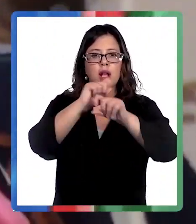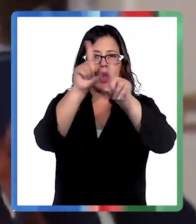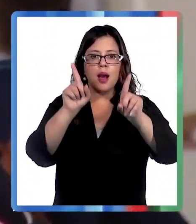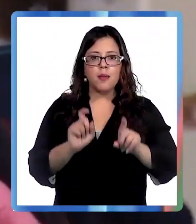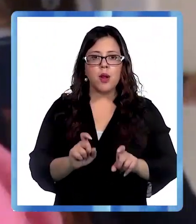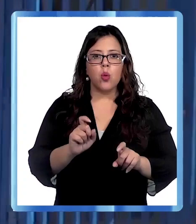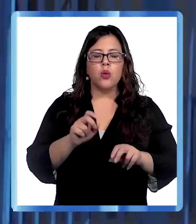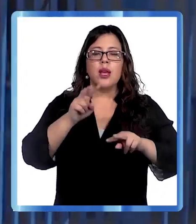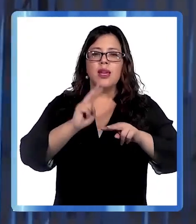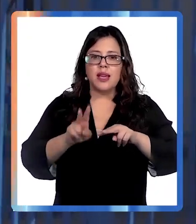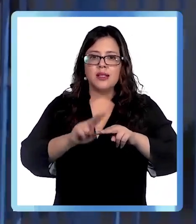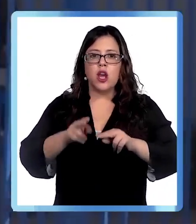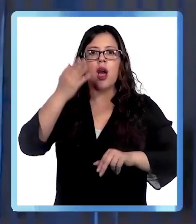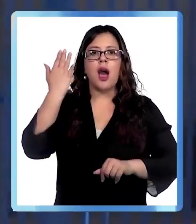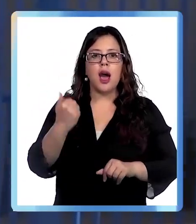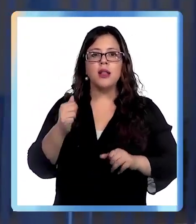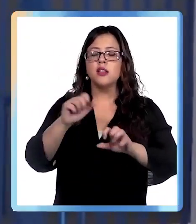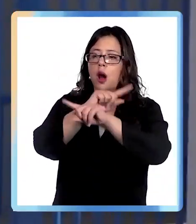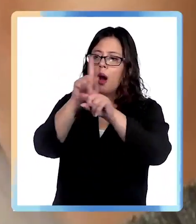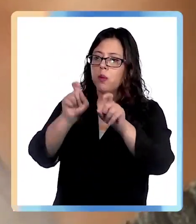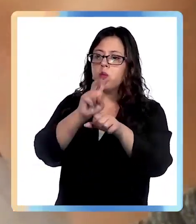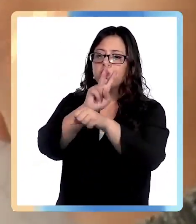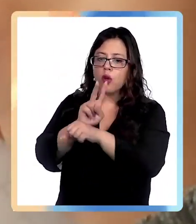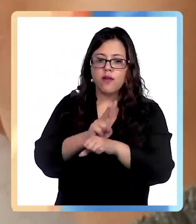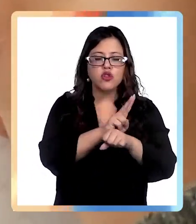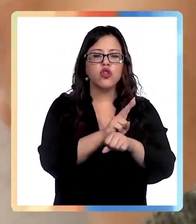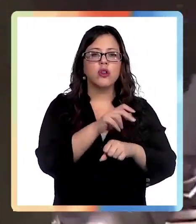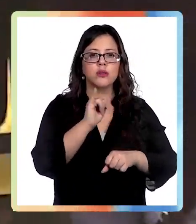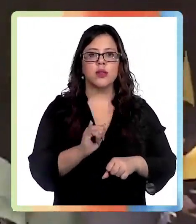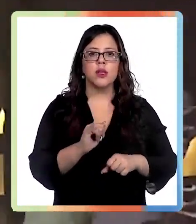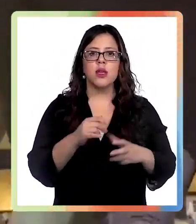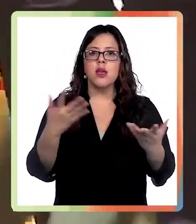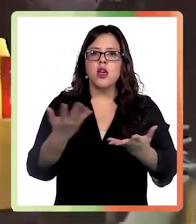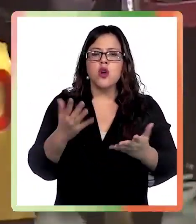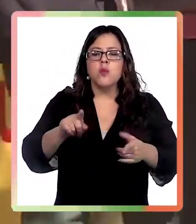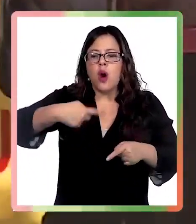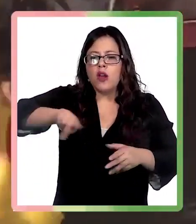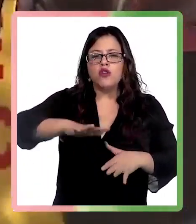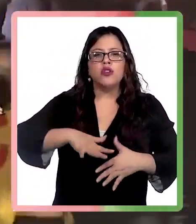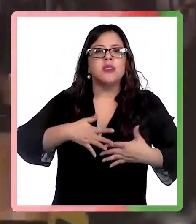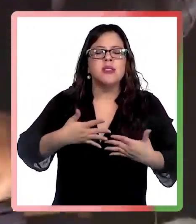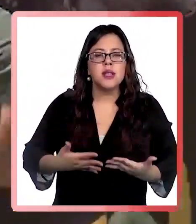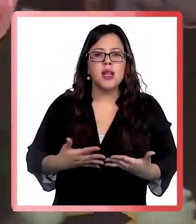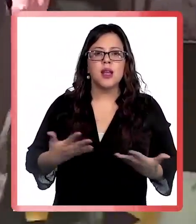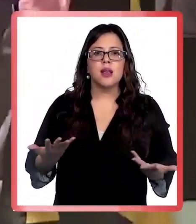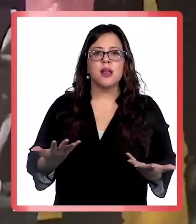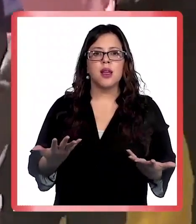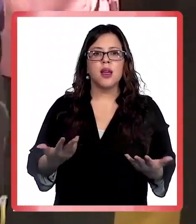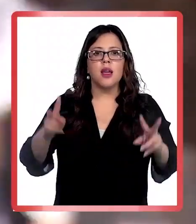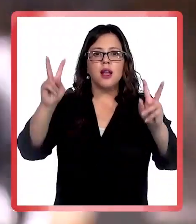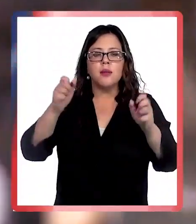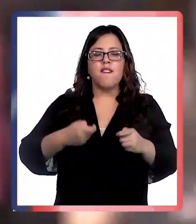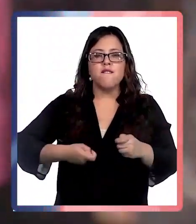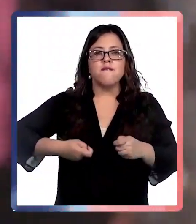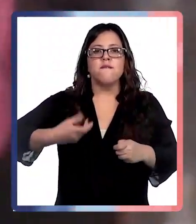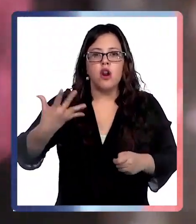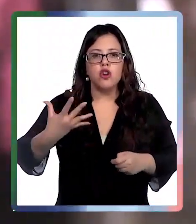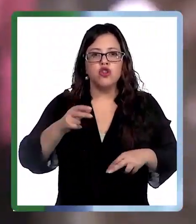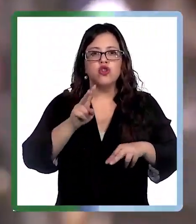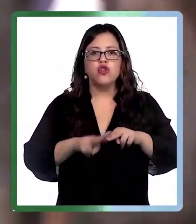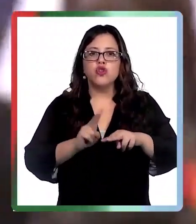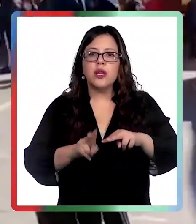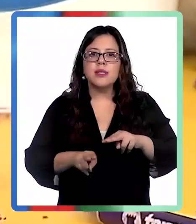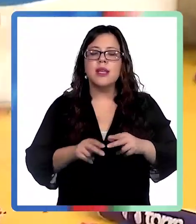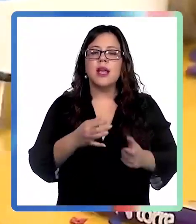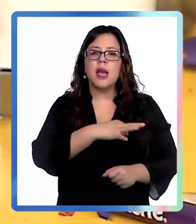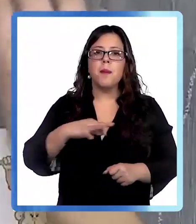profesores cómo sentían ellos directamente la valoración que hacía el Ministerio de Educación o la